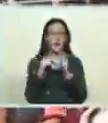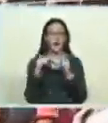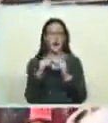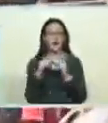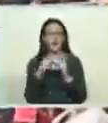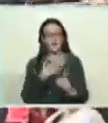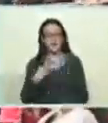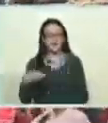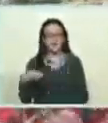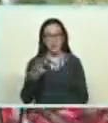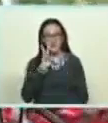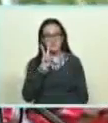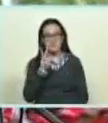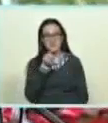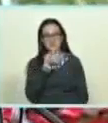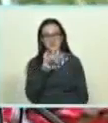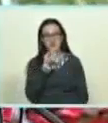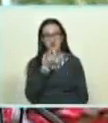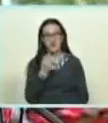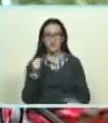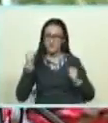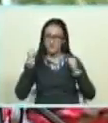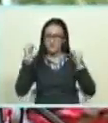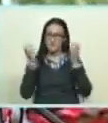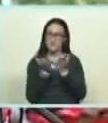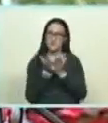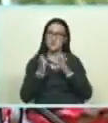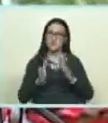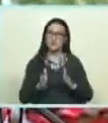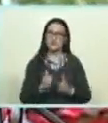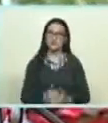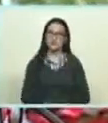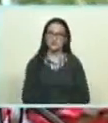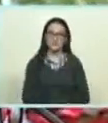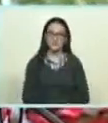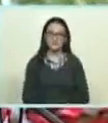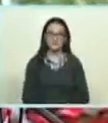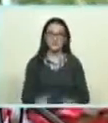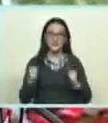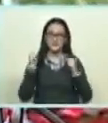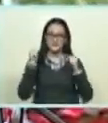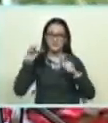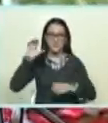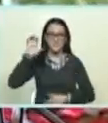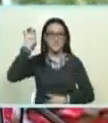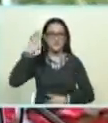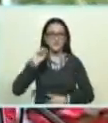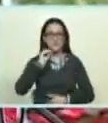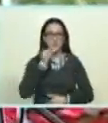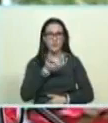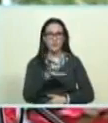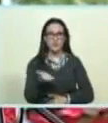de Miraflores. ¡Que vivan los estudiantes! ¡Que viva la patria juvenil!